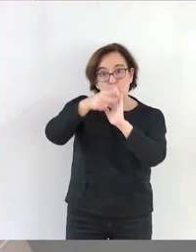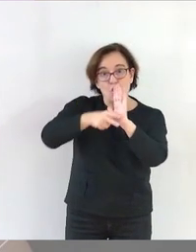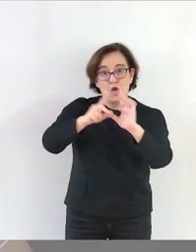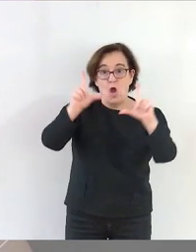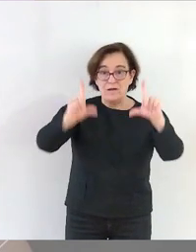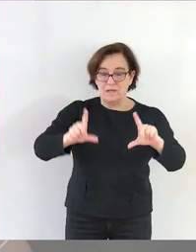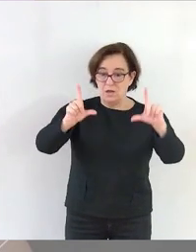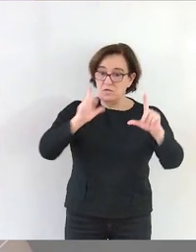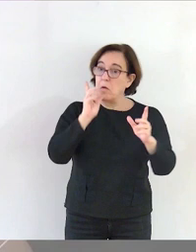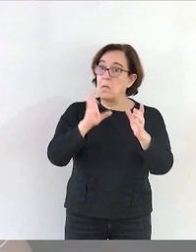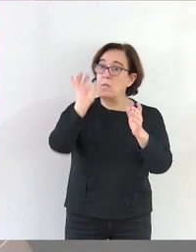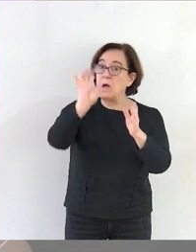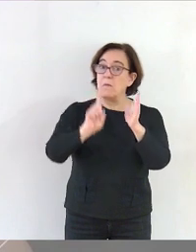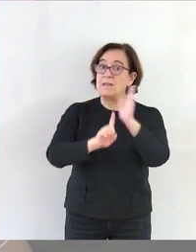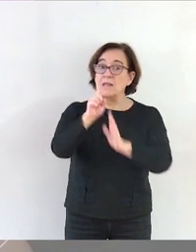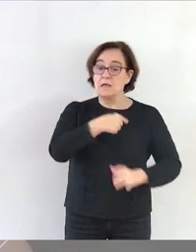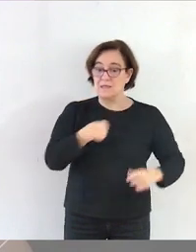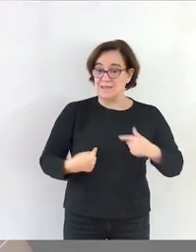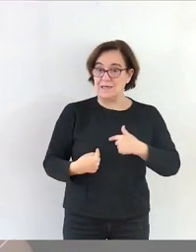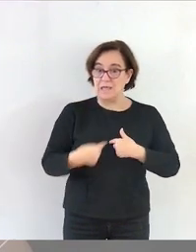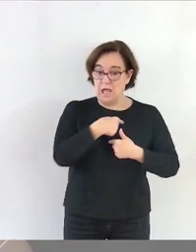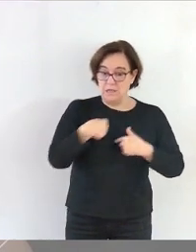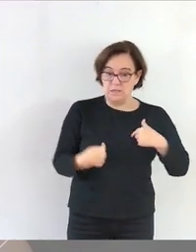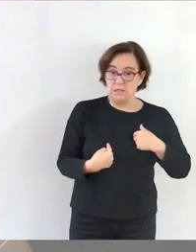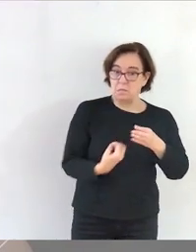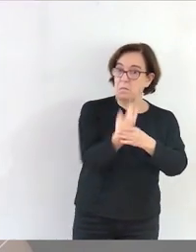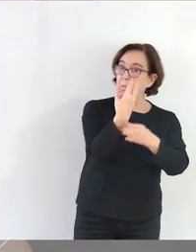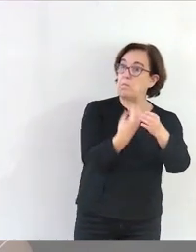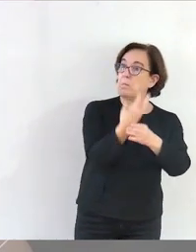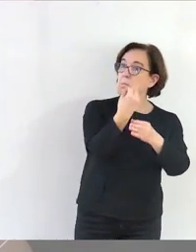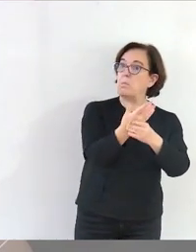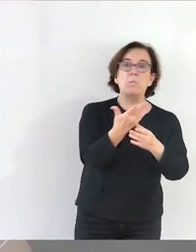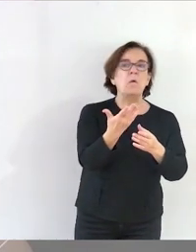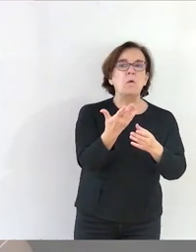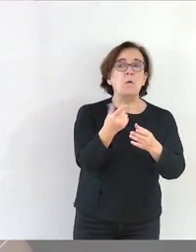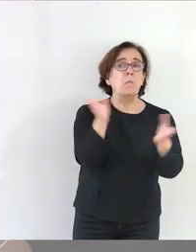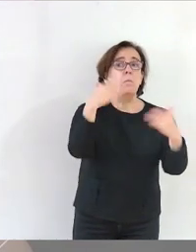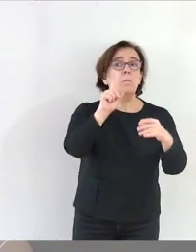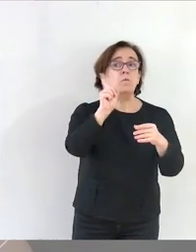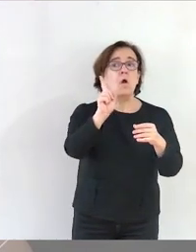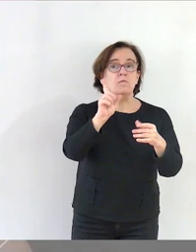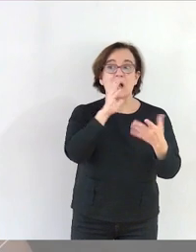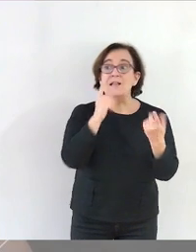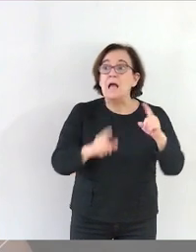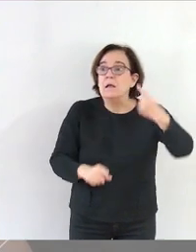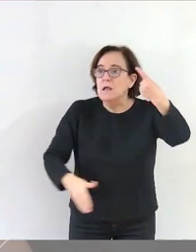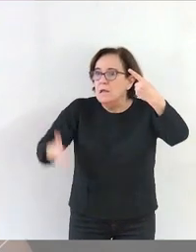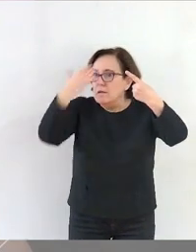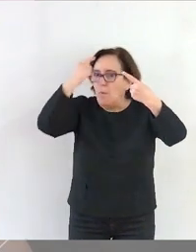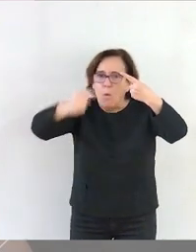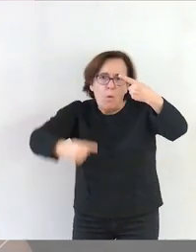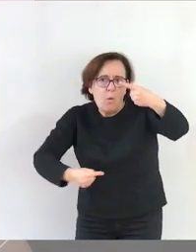era estaba en desarrollo como china resulta que pasó de ser un emisor que apenas contaba a ser el principal